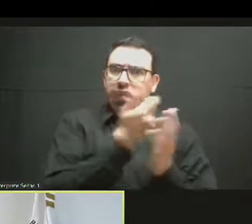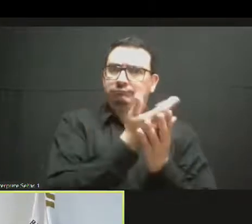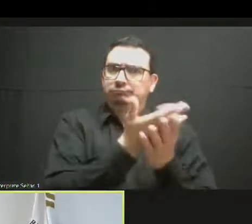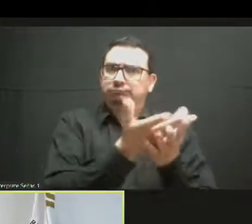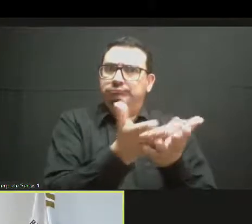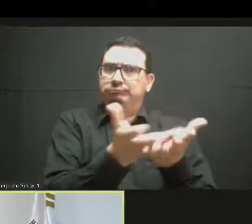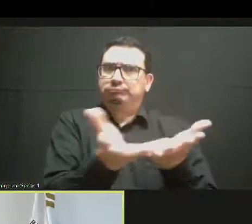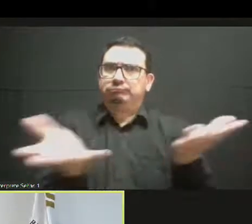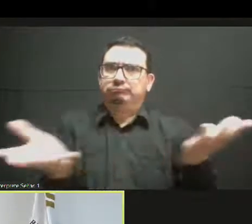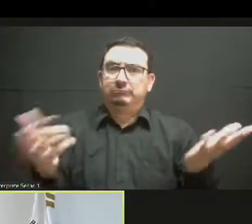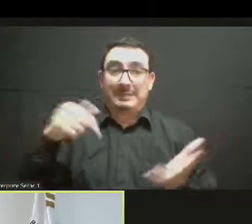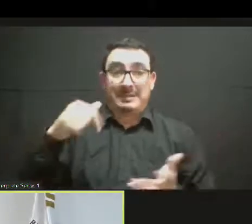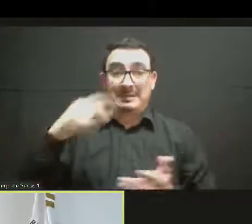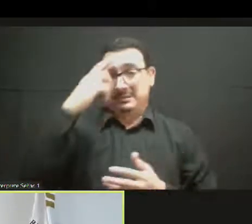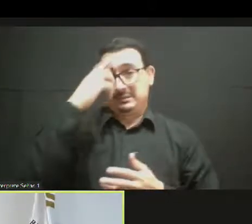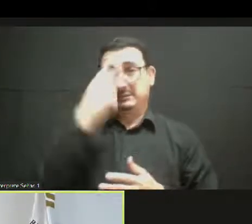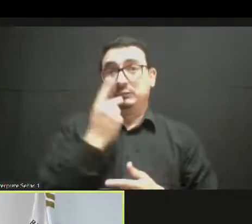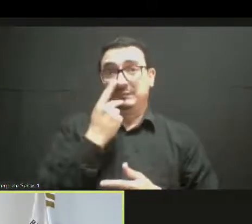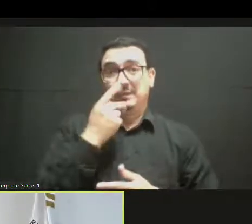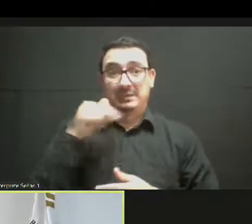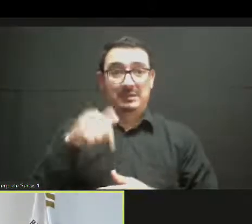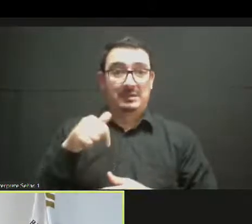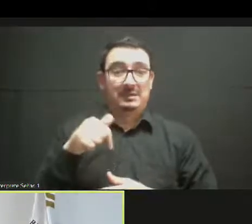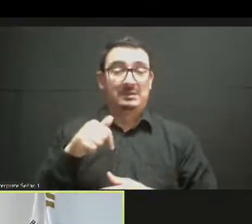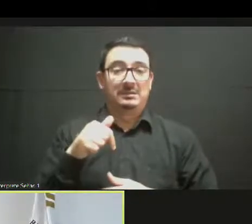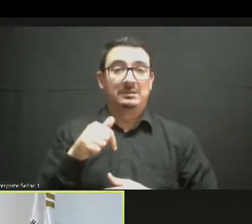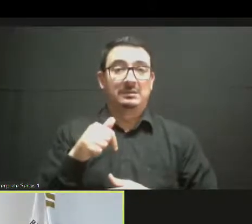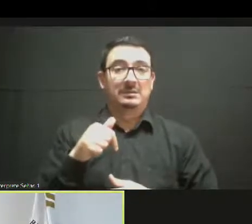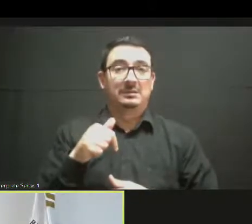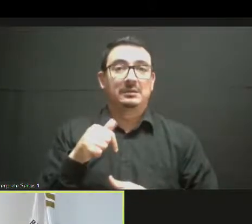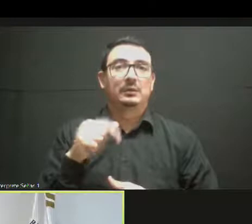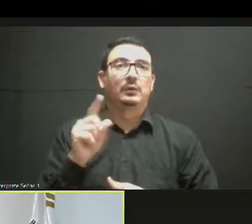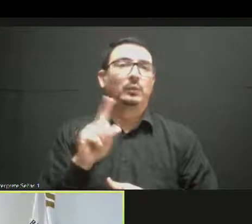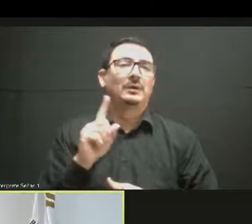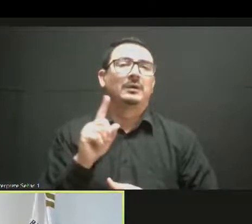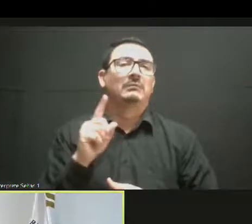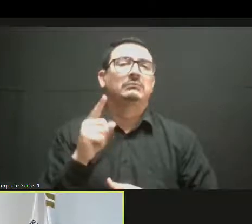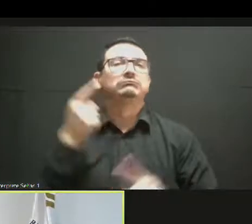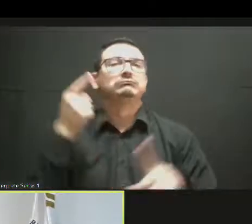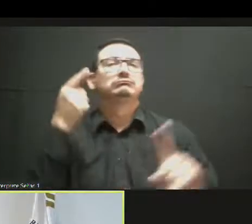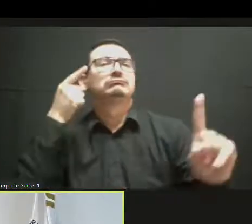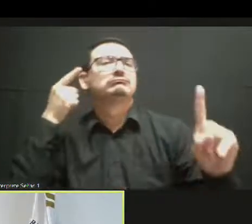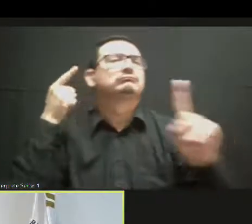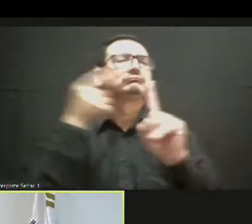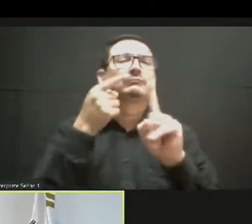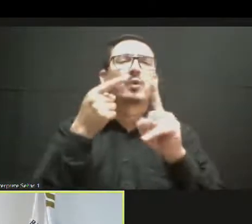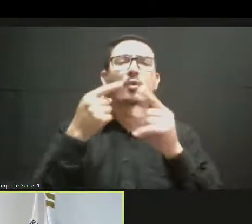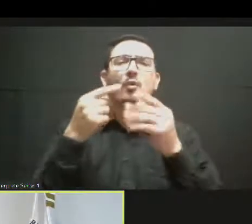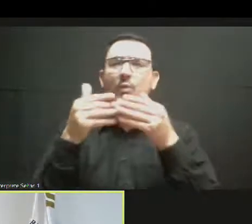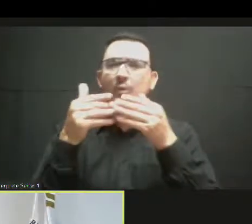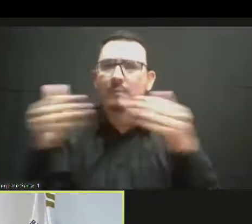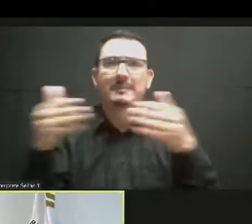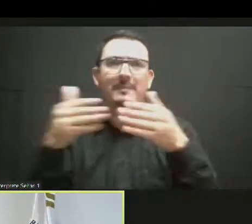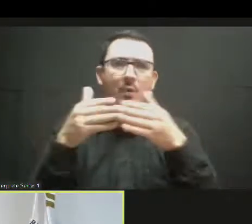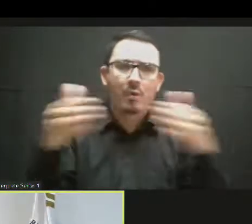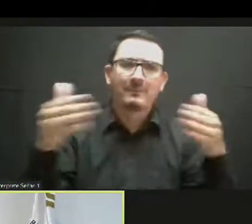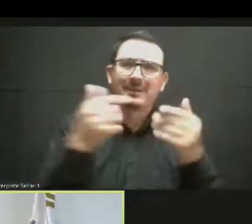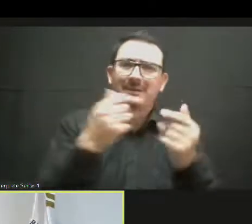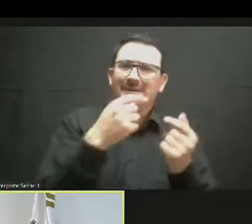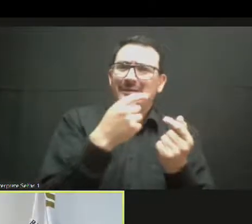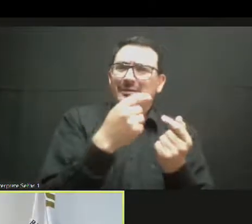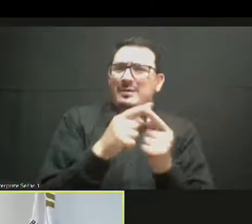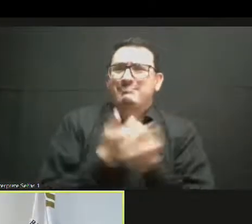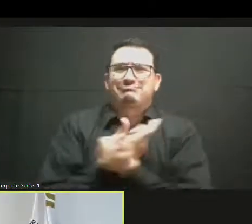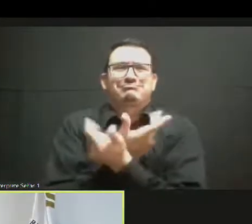hablaba anteriormente, pretendemos justo eso, abrir puertas a un abanico de nuevas oportunidades